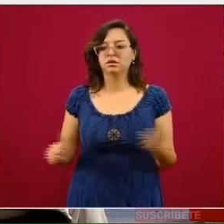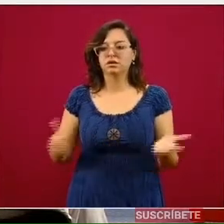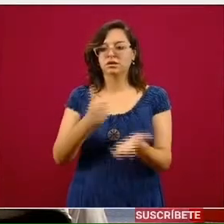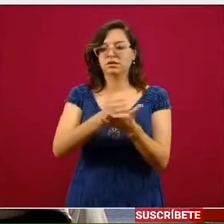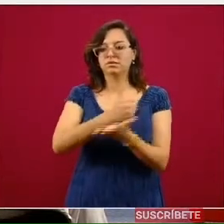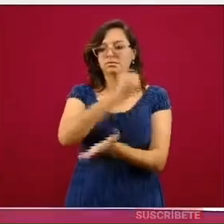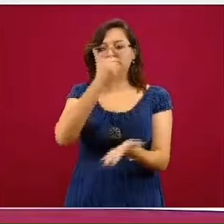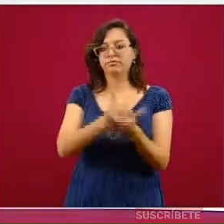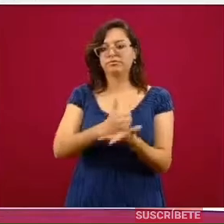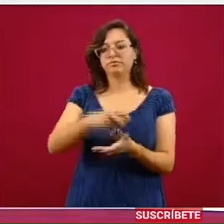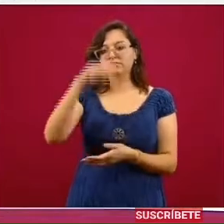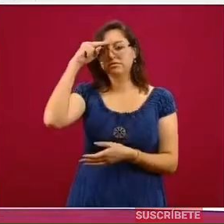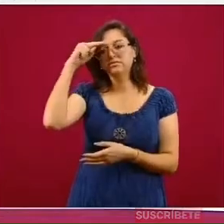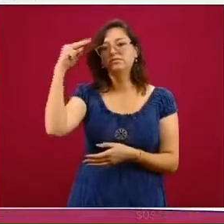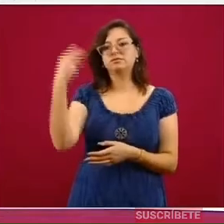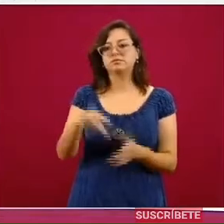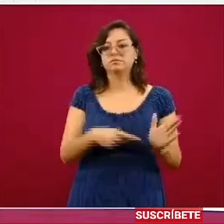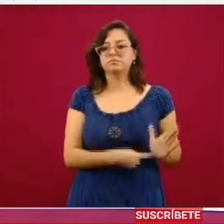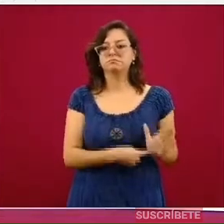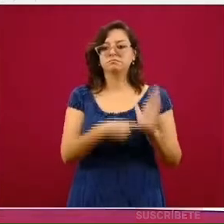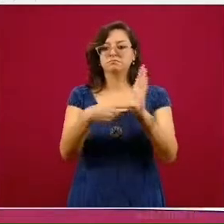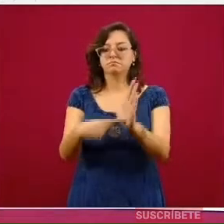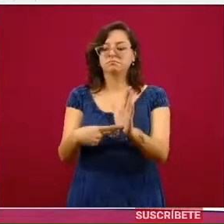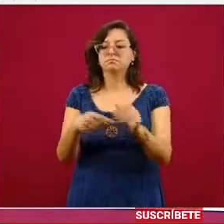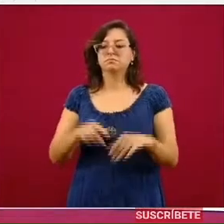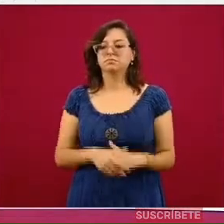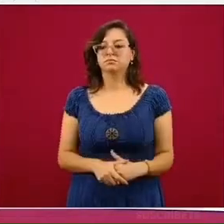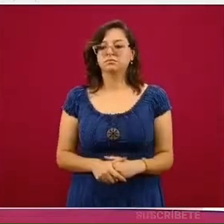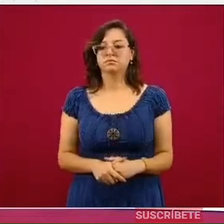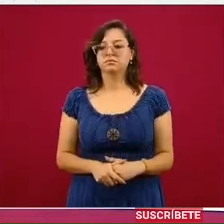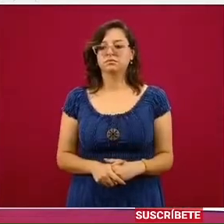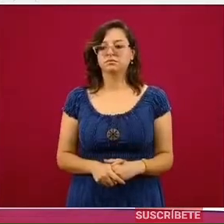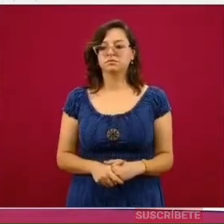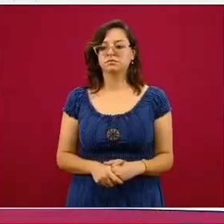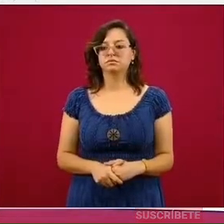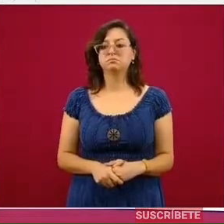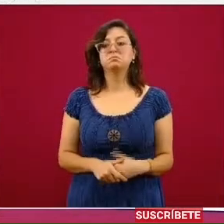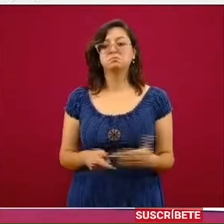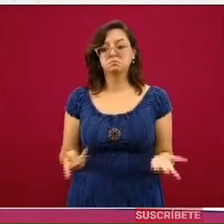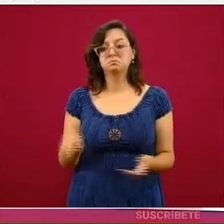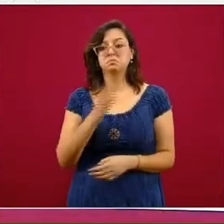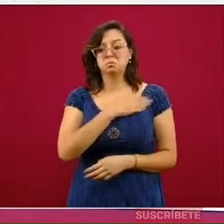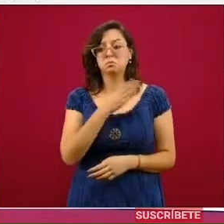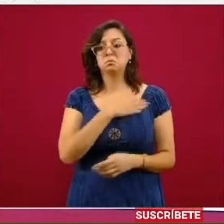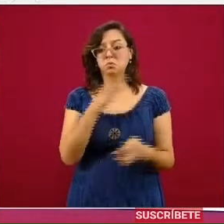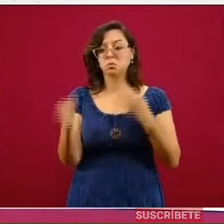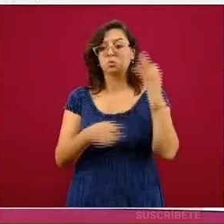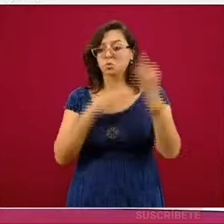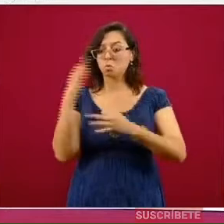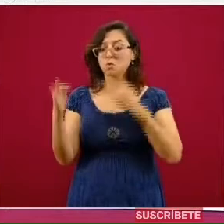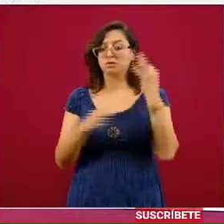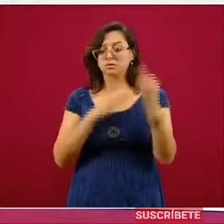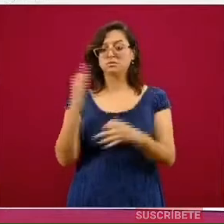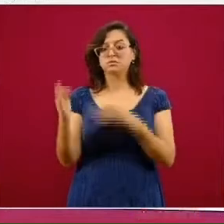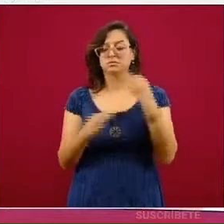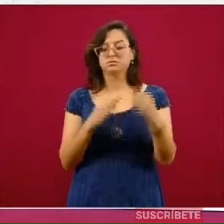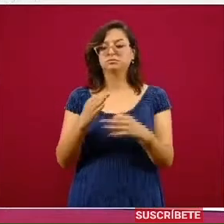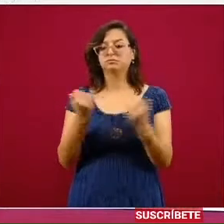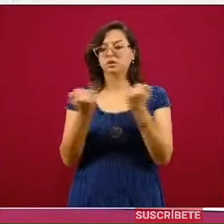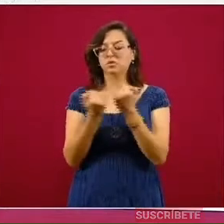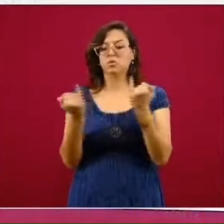Ciudad de México, la habíamos presentado al inicio, es donde tenemos una de las buenas noticias generales, junto